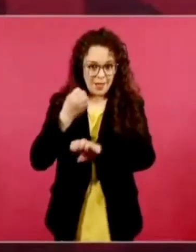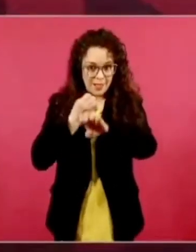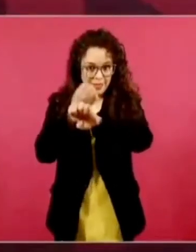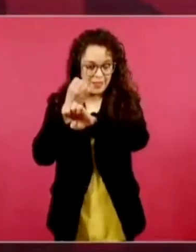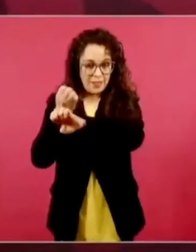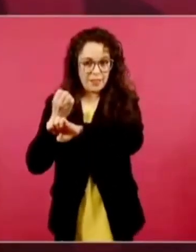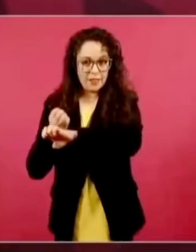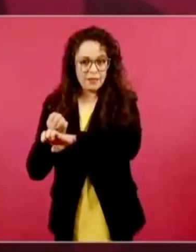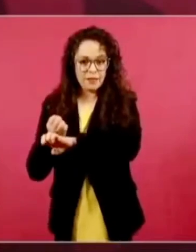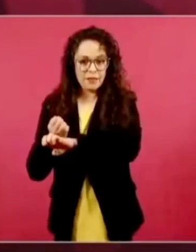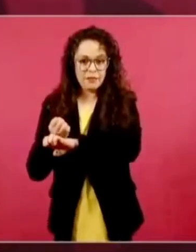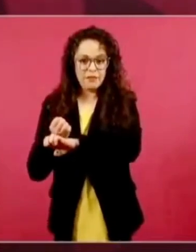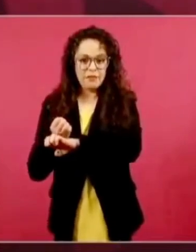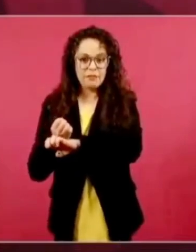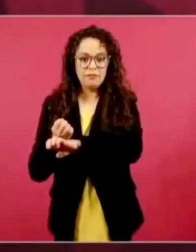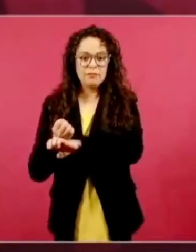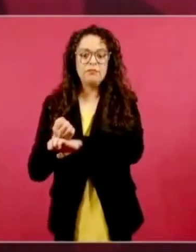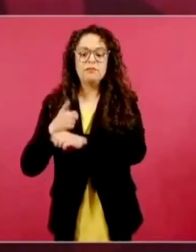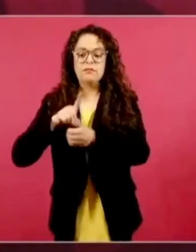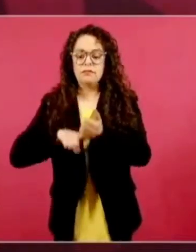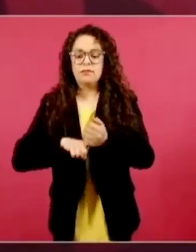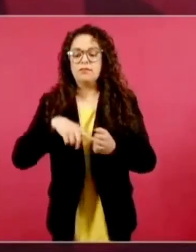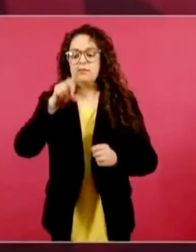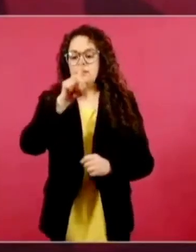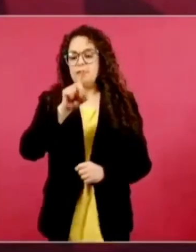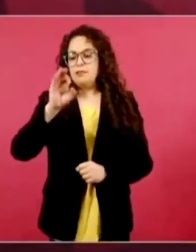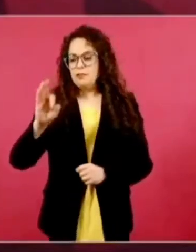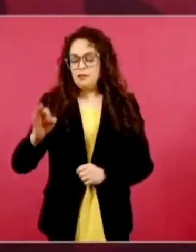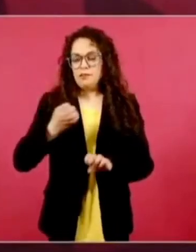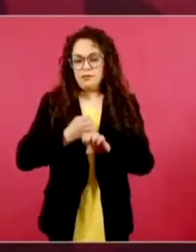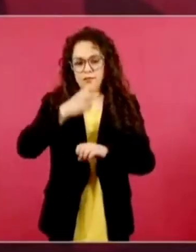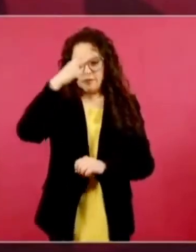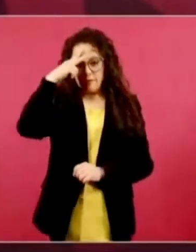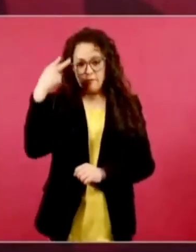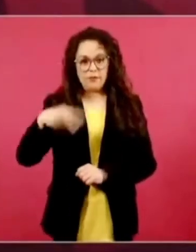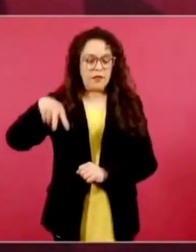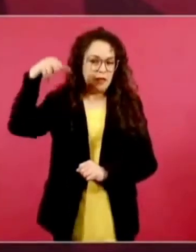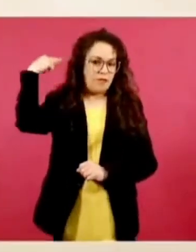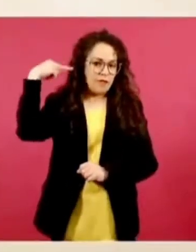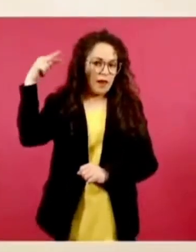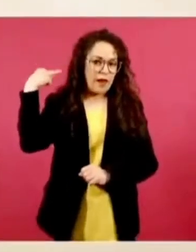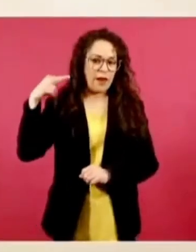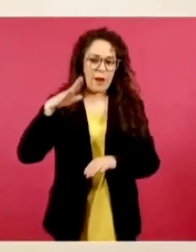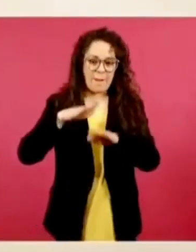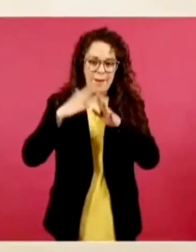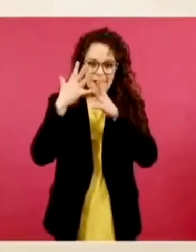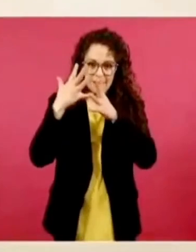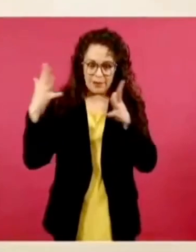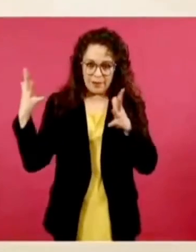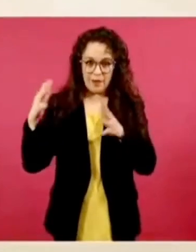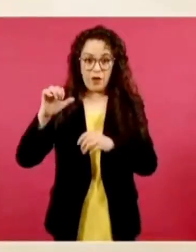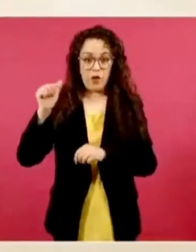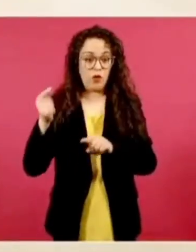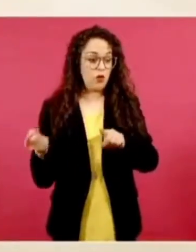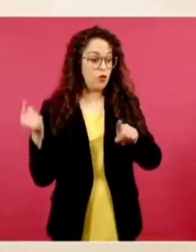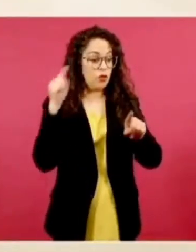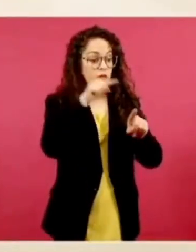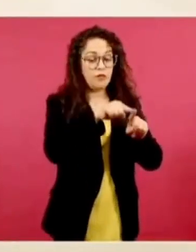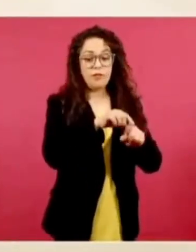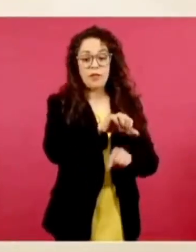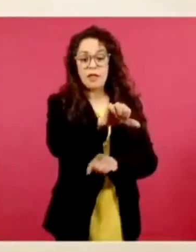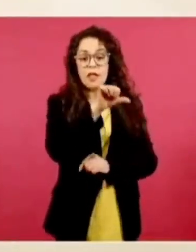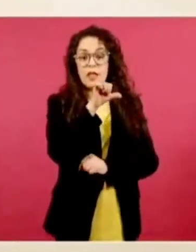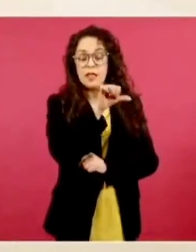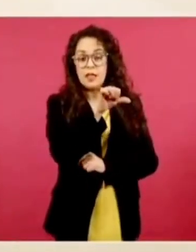pues estaba el Distrito Federal, el Estado de México, Veracruz, los más grandes, y en los 16 había